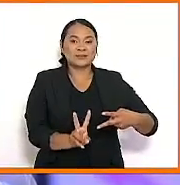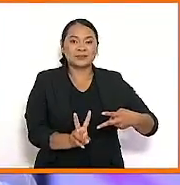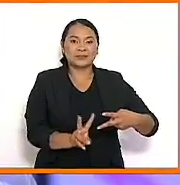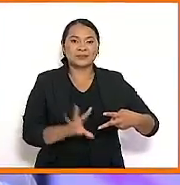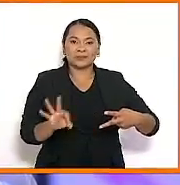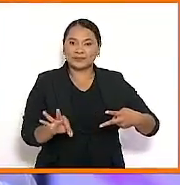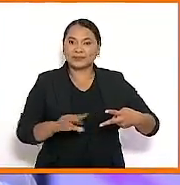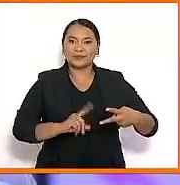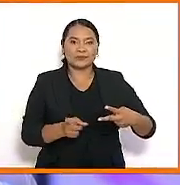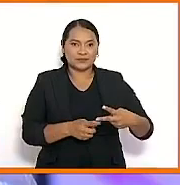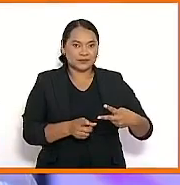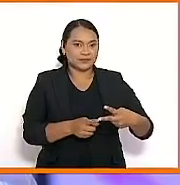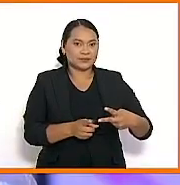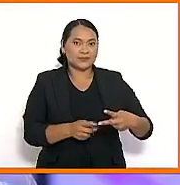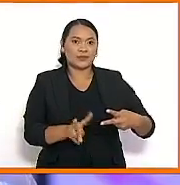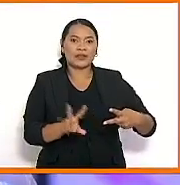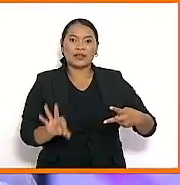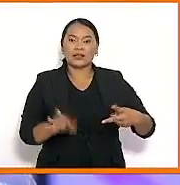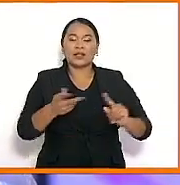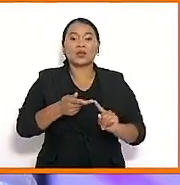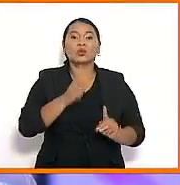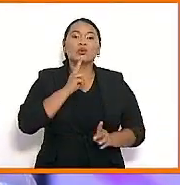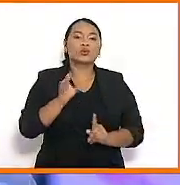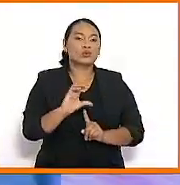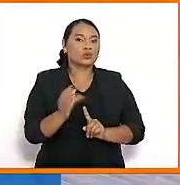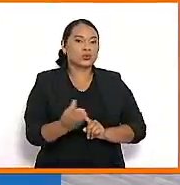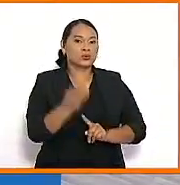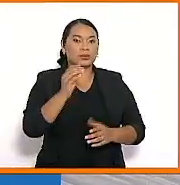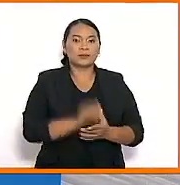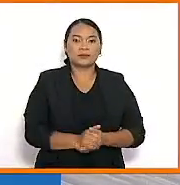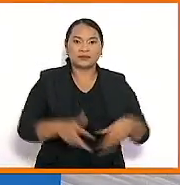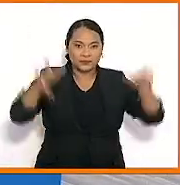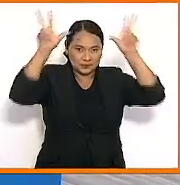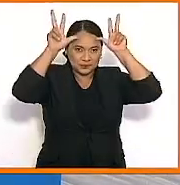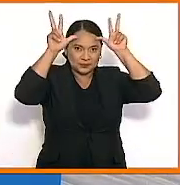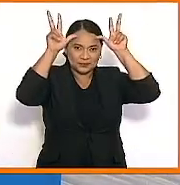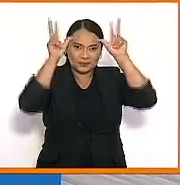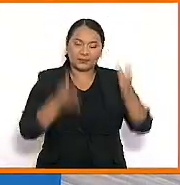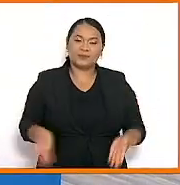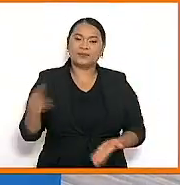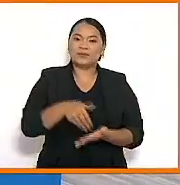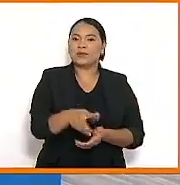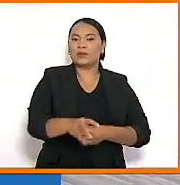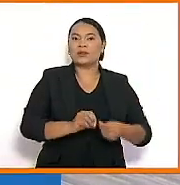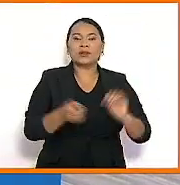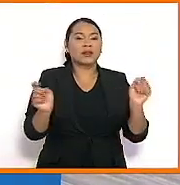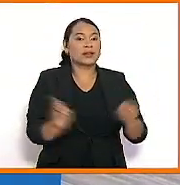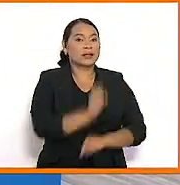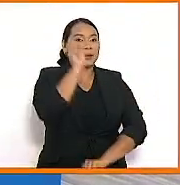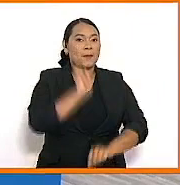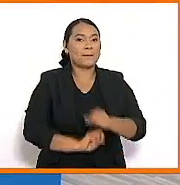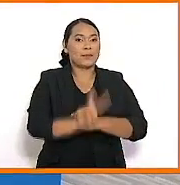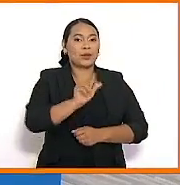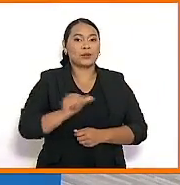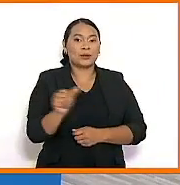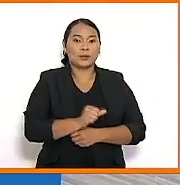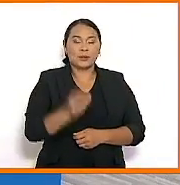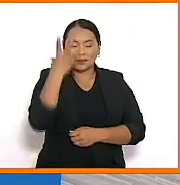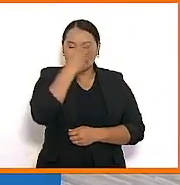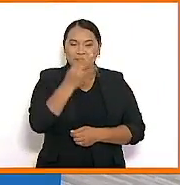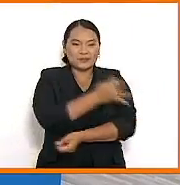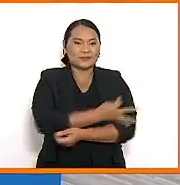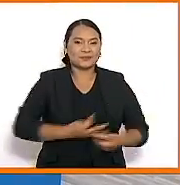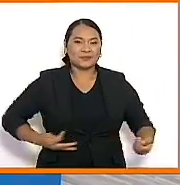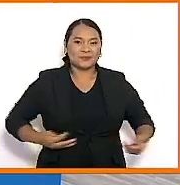es el 9, número favorecido 29 con su catrachada Venado. Con gusto te repito los números ganadores para premiados en esta